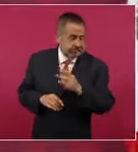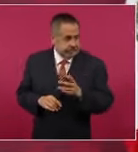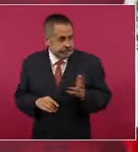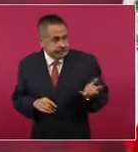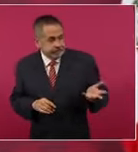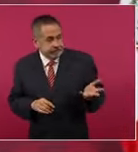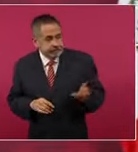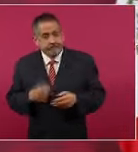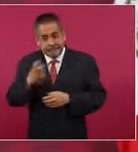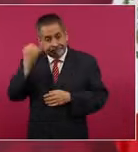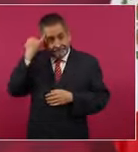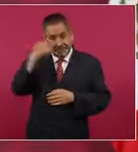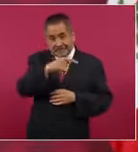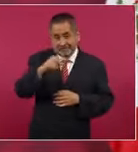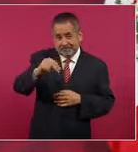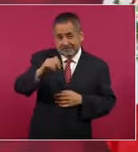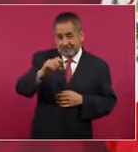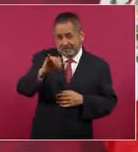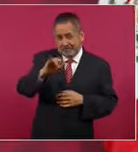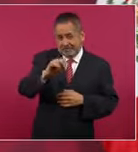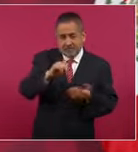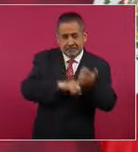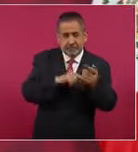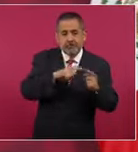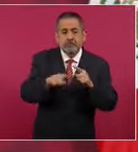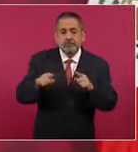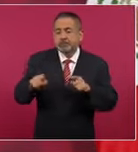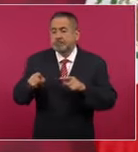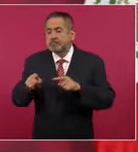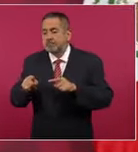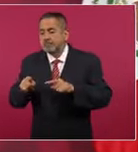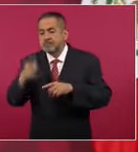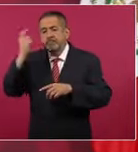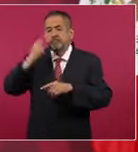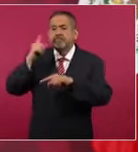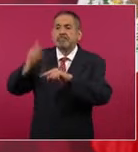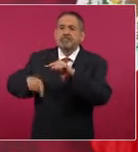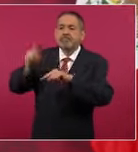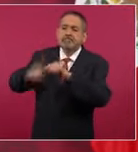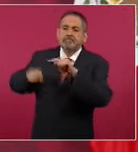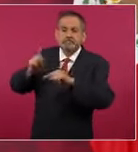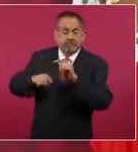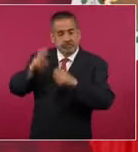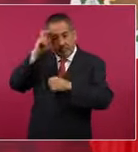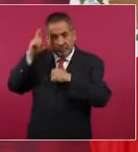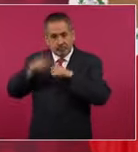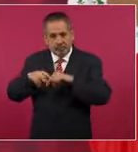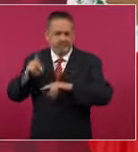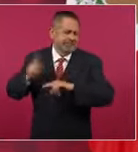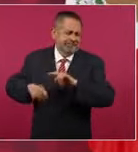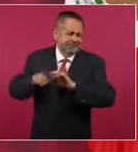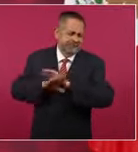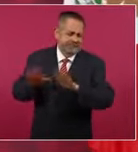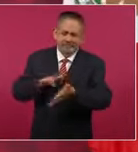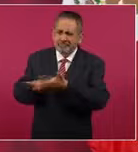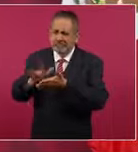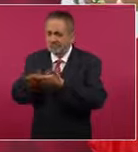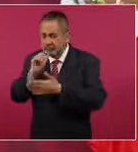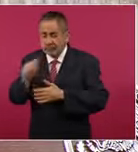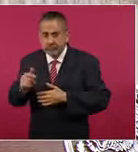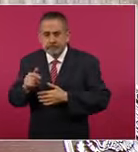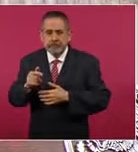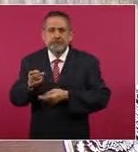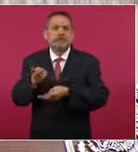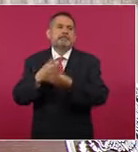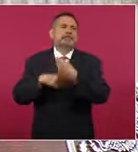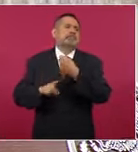Cuando empezó esa política empezaron a quitar, a socavar el estado de bienestar en Europa y empezaron